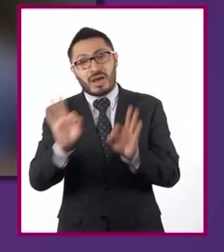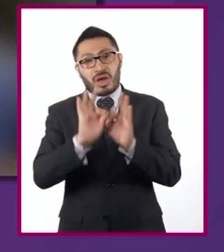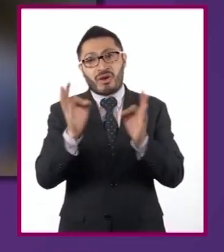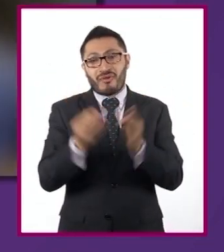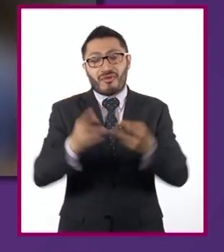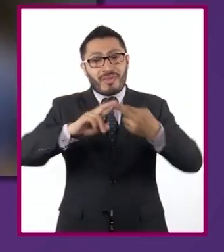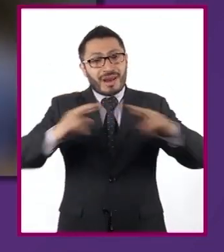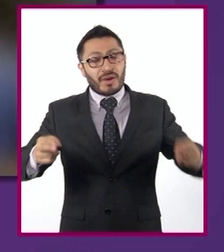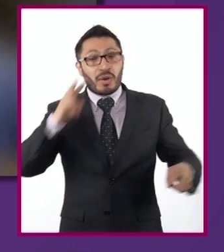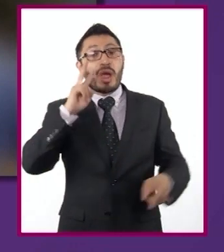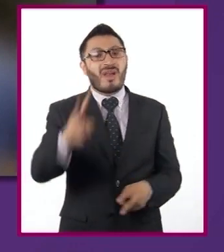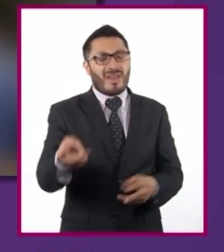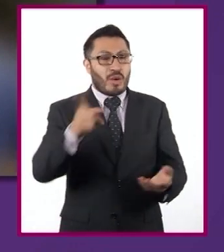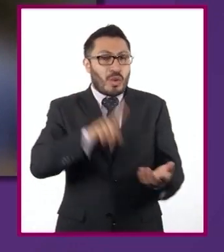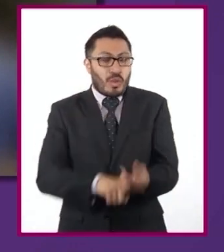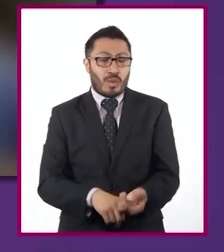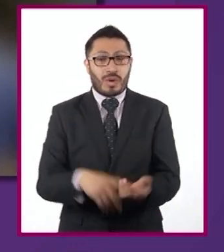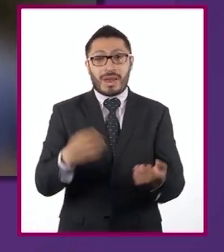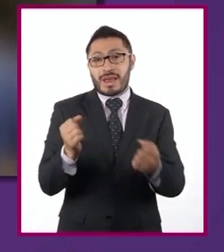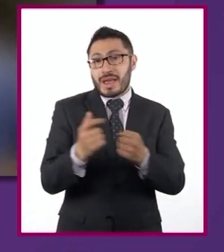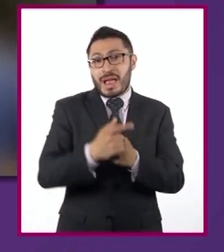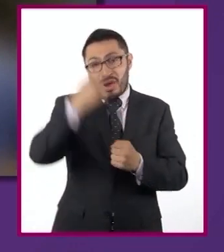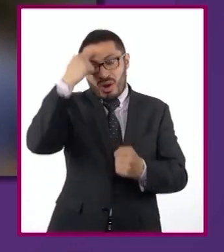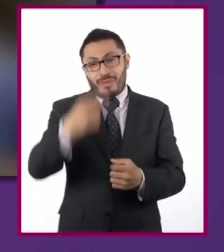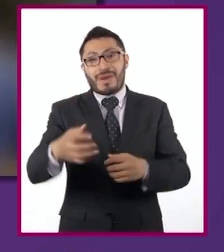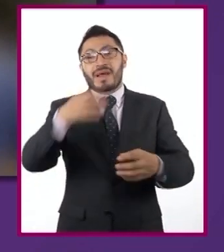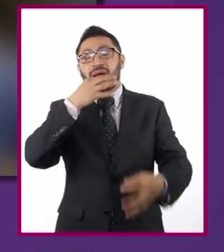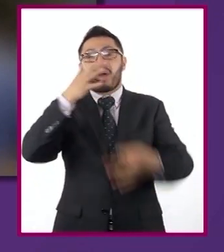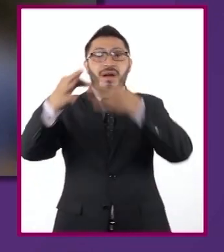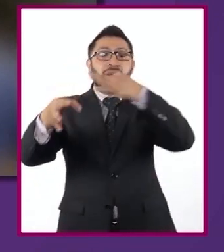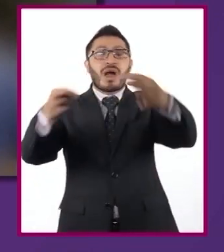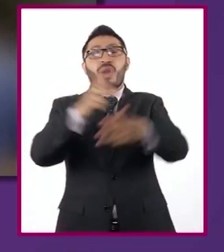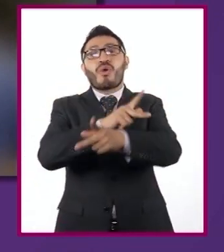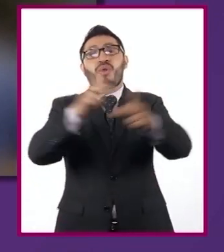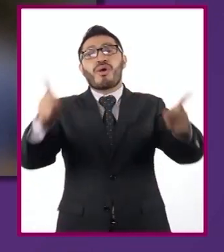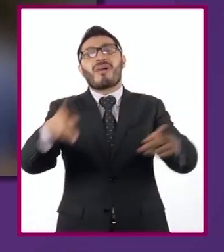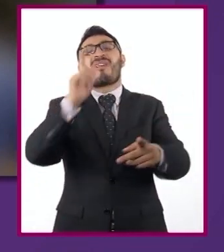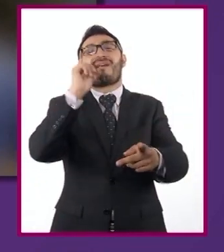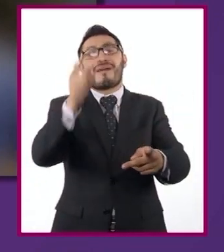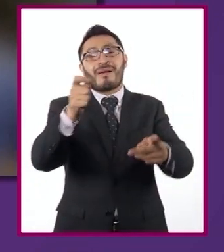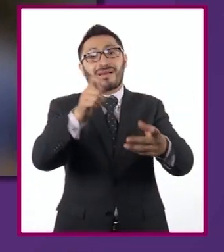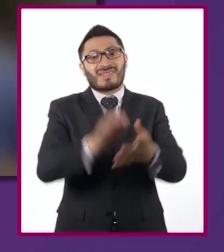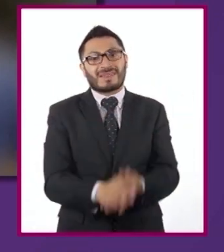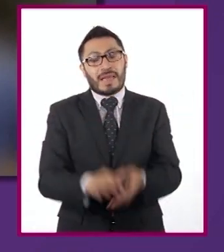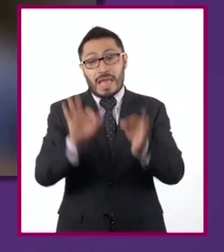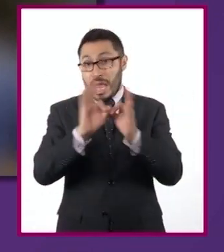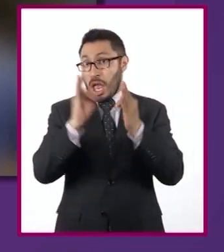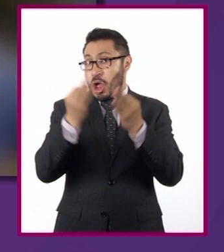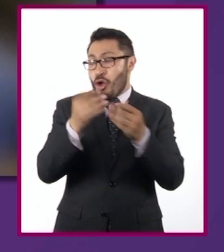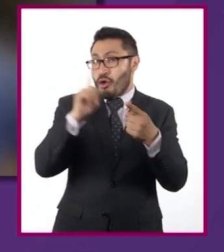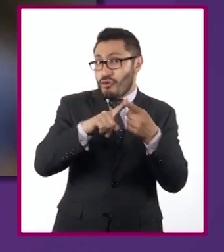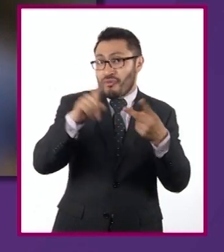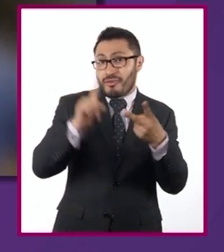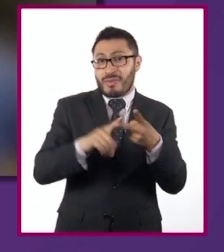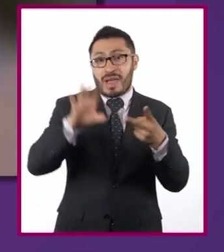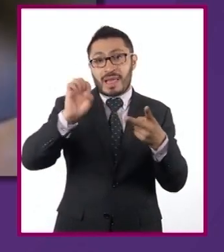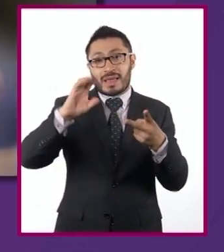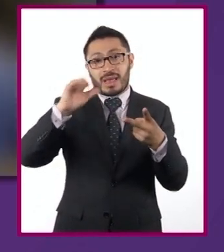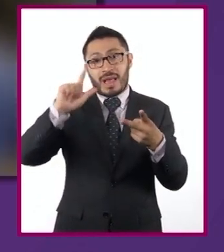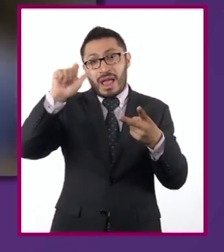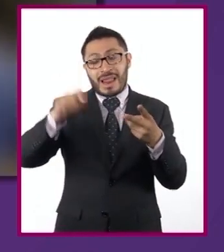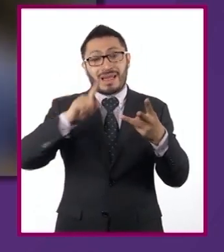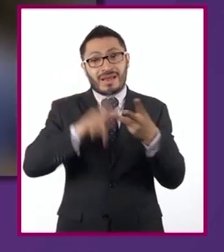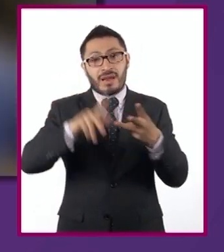utilizar esencialmente en una composición para un anuncio publicitario son las formas, la escala,